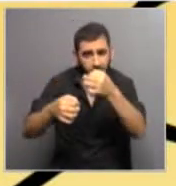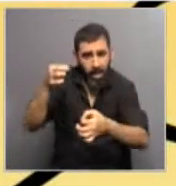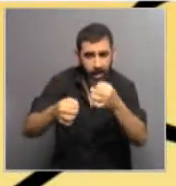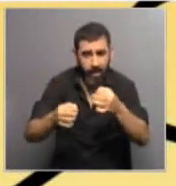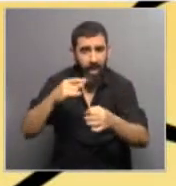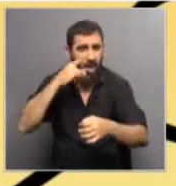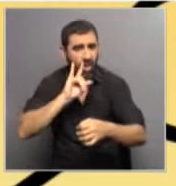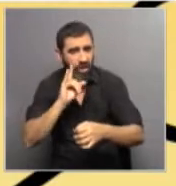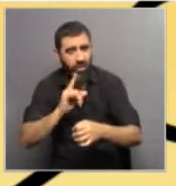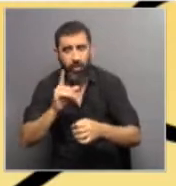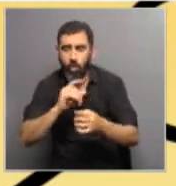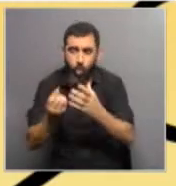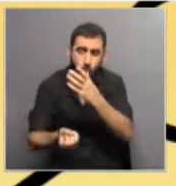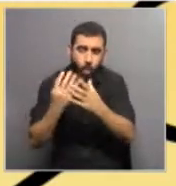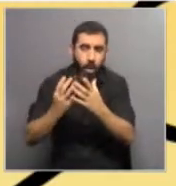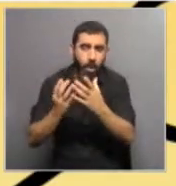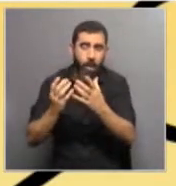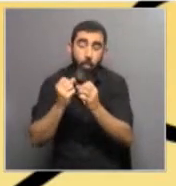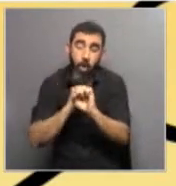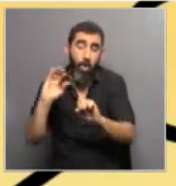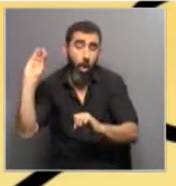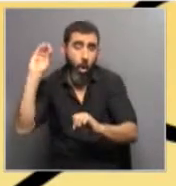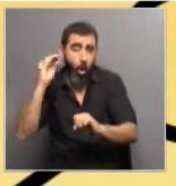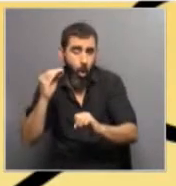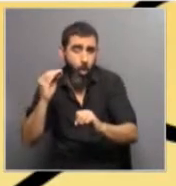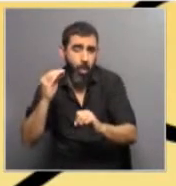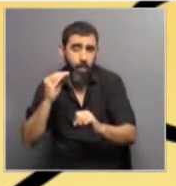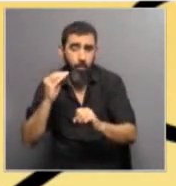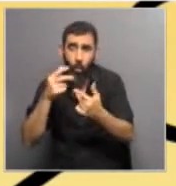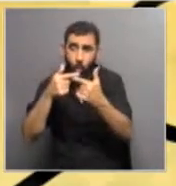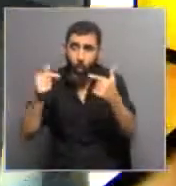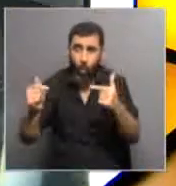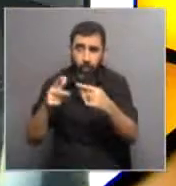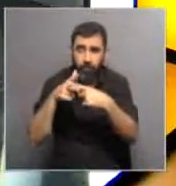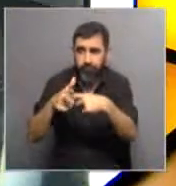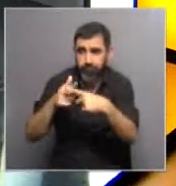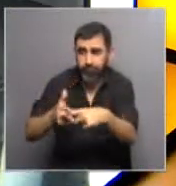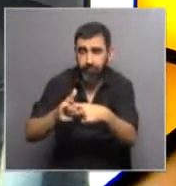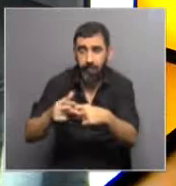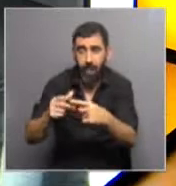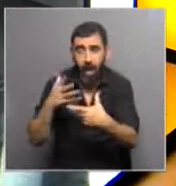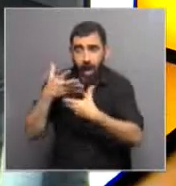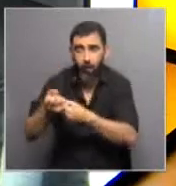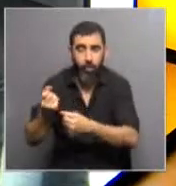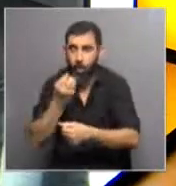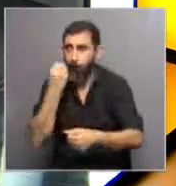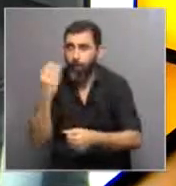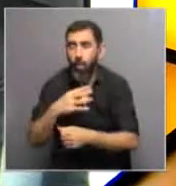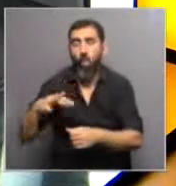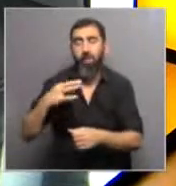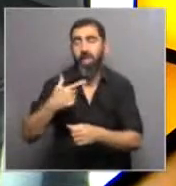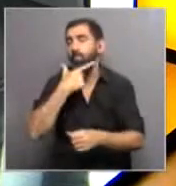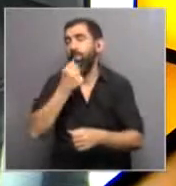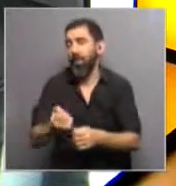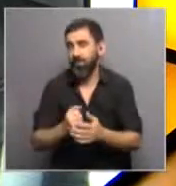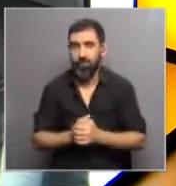buscar tecnologías modernas que permitan que los jóvenes con herramientas que le dan soporte de este tipo les hagan la vida más fácil. Hace